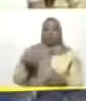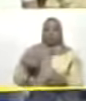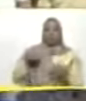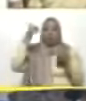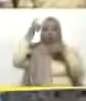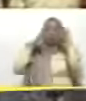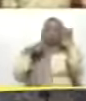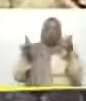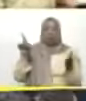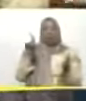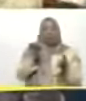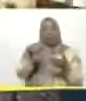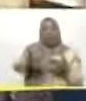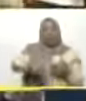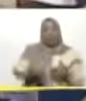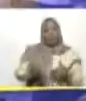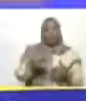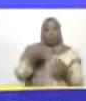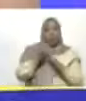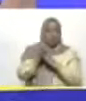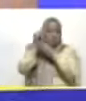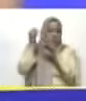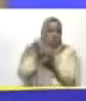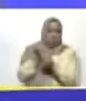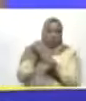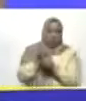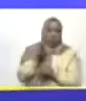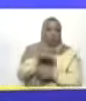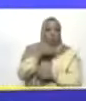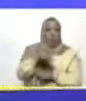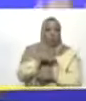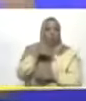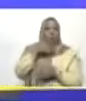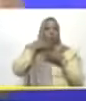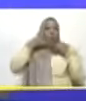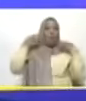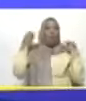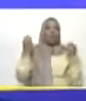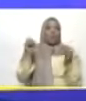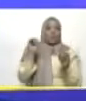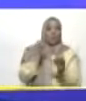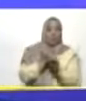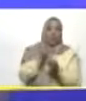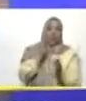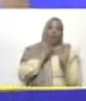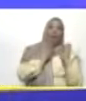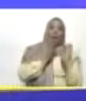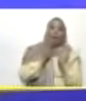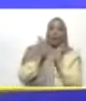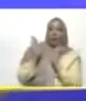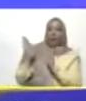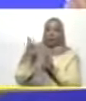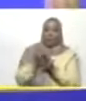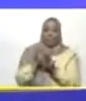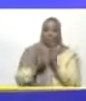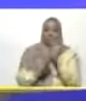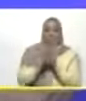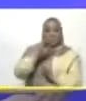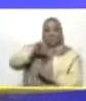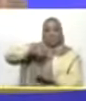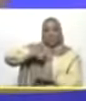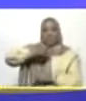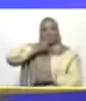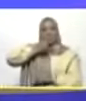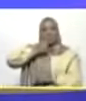Chávez y que hoy usted lidera se siente realmente orgulloso ha sido esta organización que ha visto crecer a